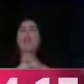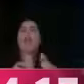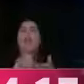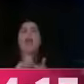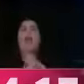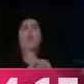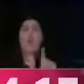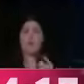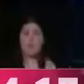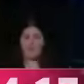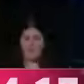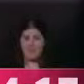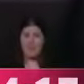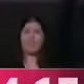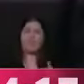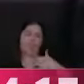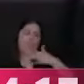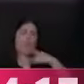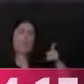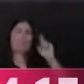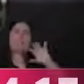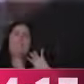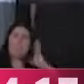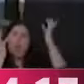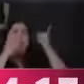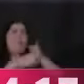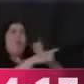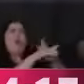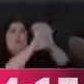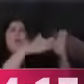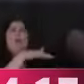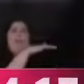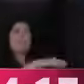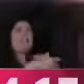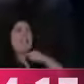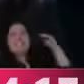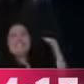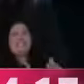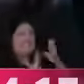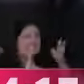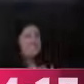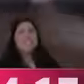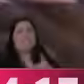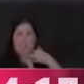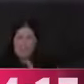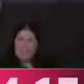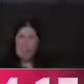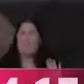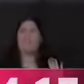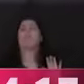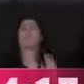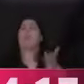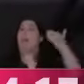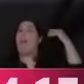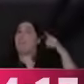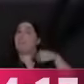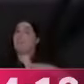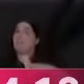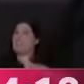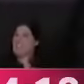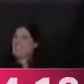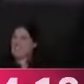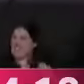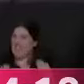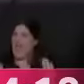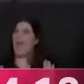vos tampoco la porque entiendo pasado, que si estés enojado eso con el Banco Central, no, y hables de destruirlo. Por eso. Porque en realidad, en algún momento te sentiste